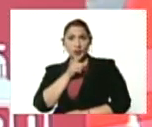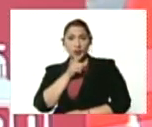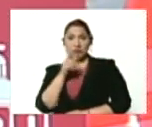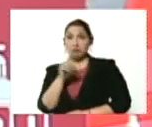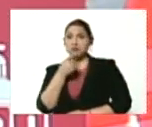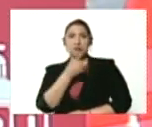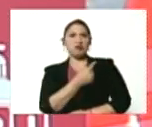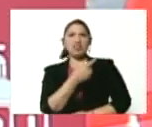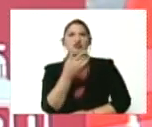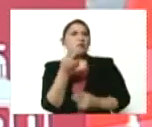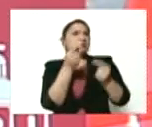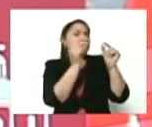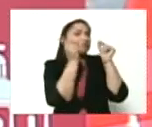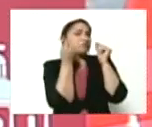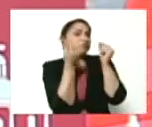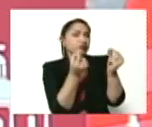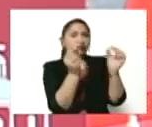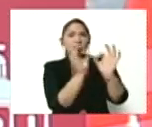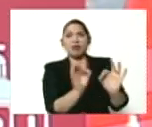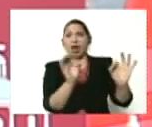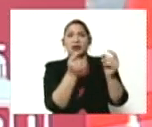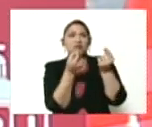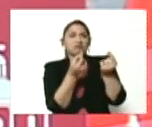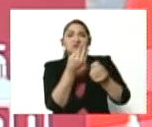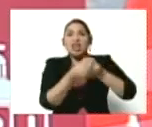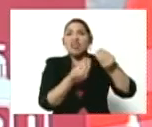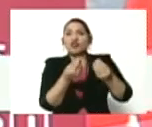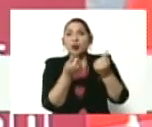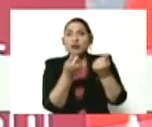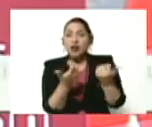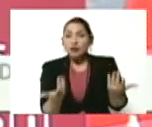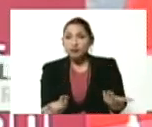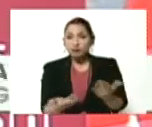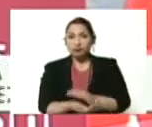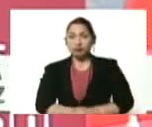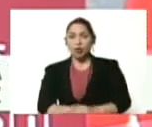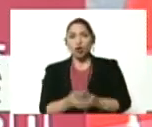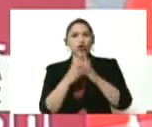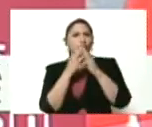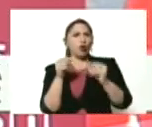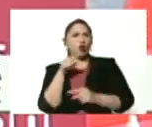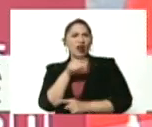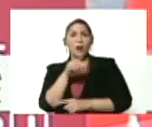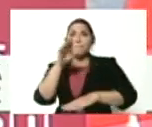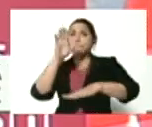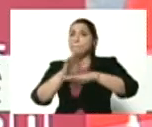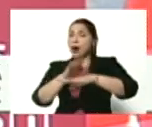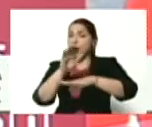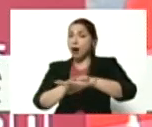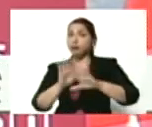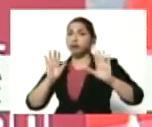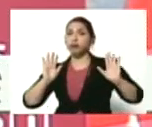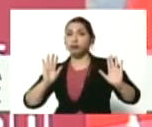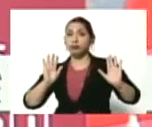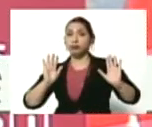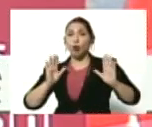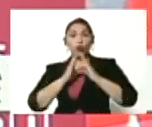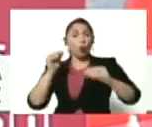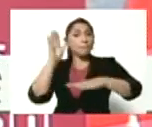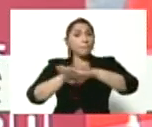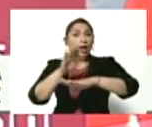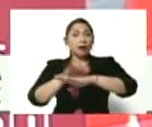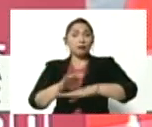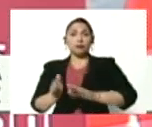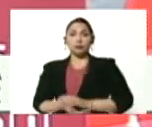de un solo centavo de eso. Todo esto está ocurriendo, todo eso está